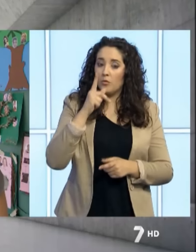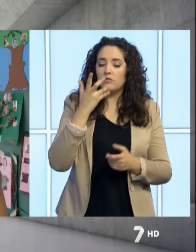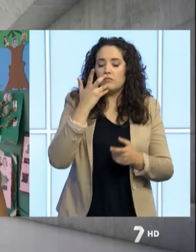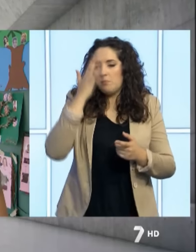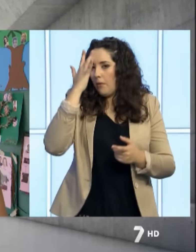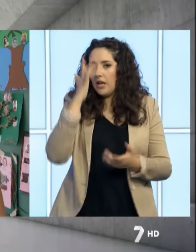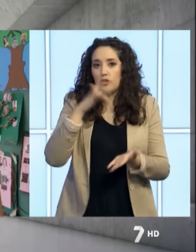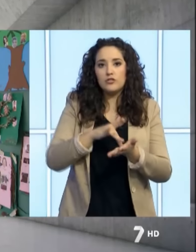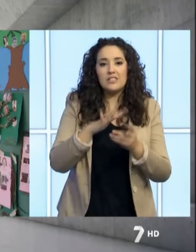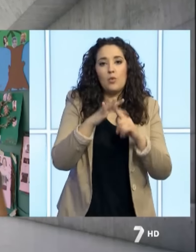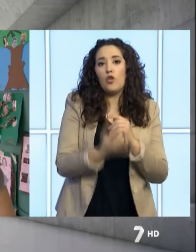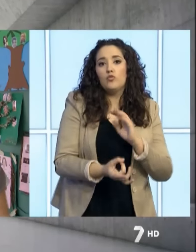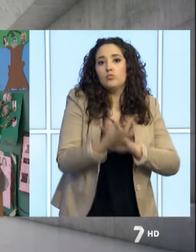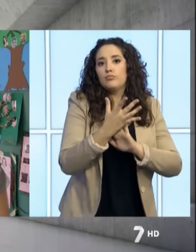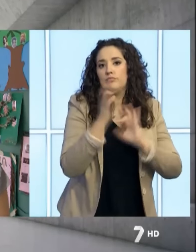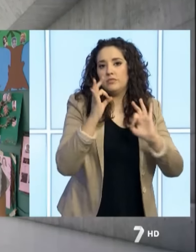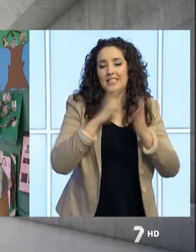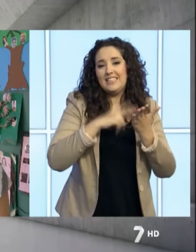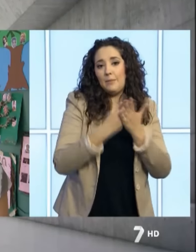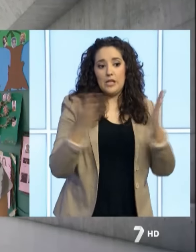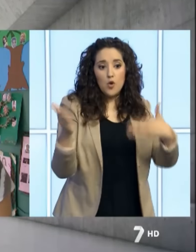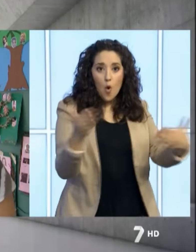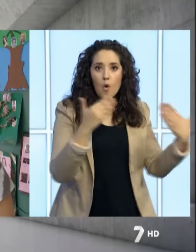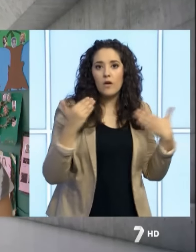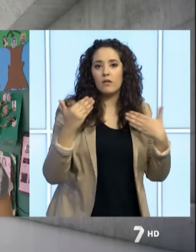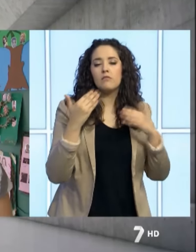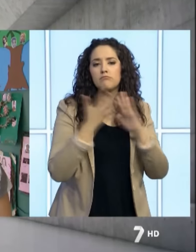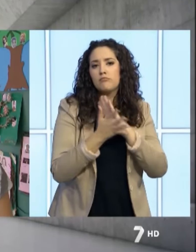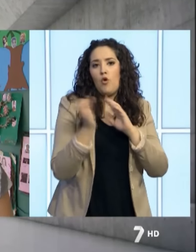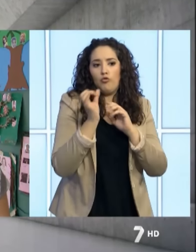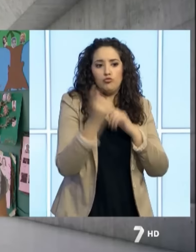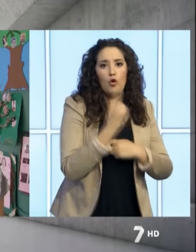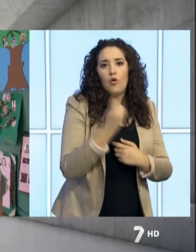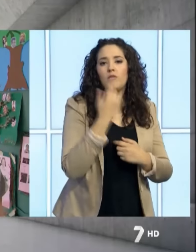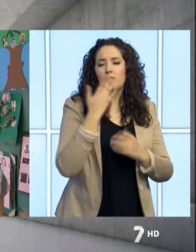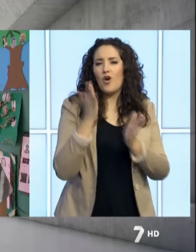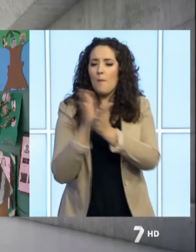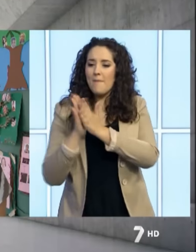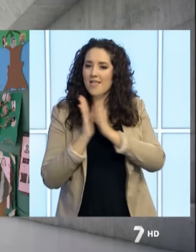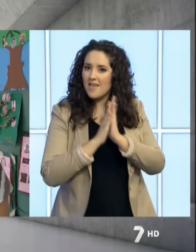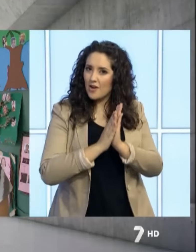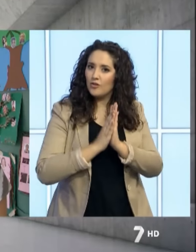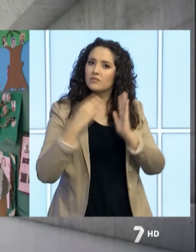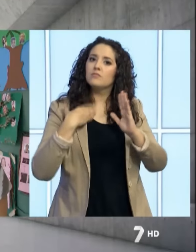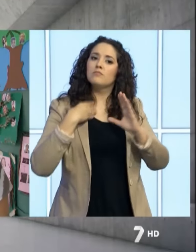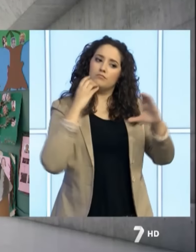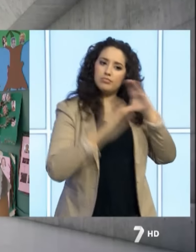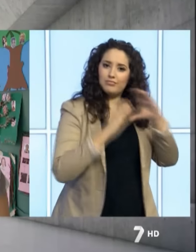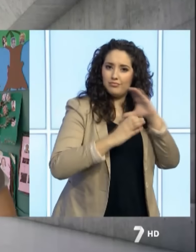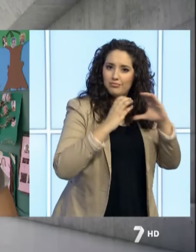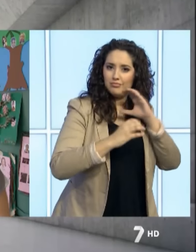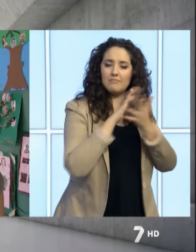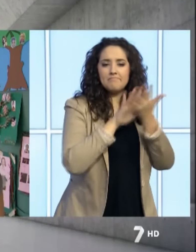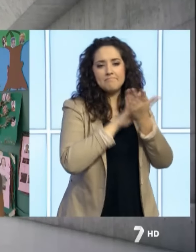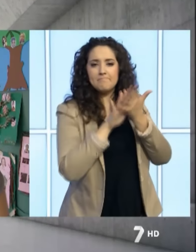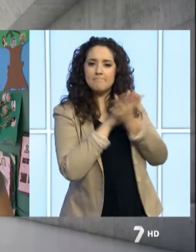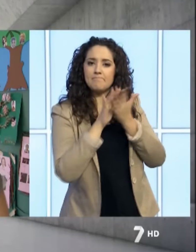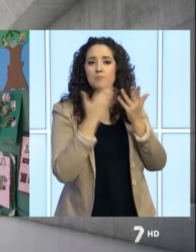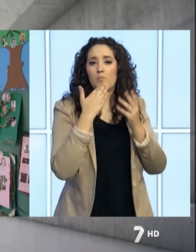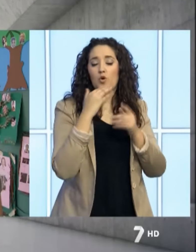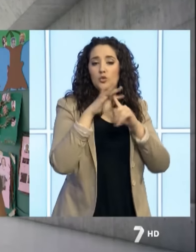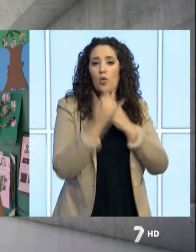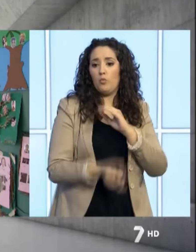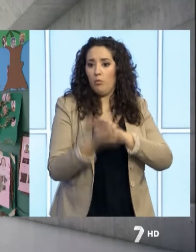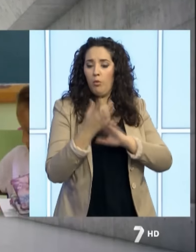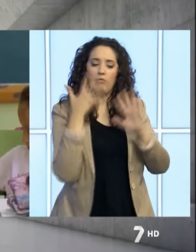intérprete dentro de clase o se encuentran solos, que los propios compañeros sean capaces de comunicarse con ellos y de explicarles las situaciones que